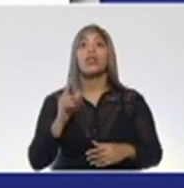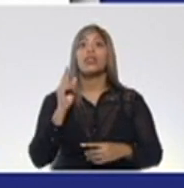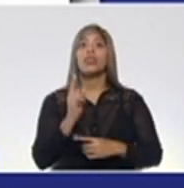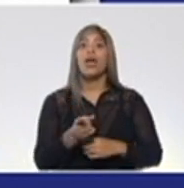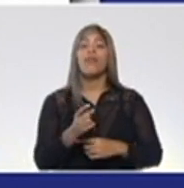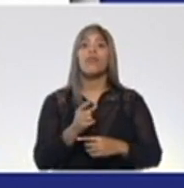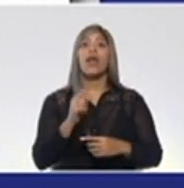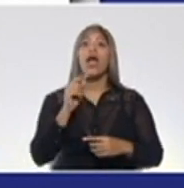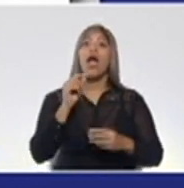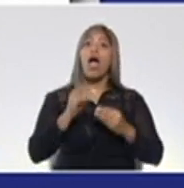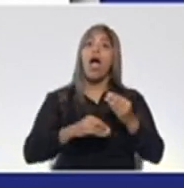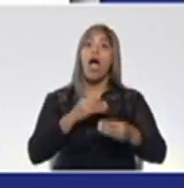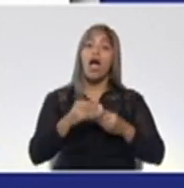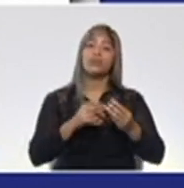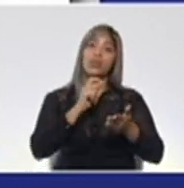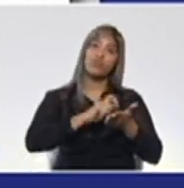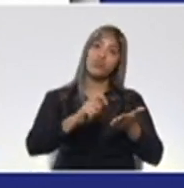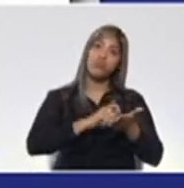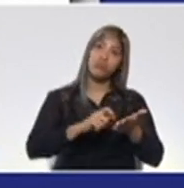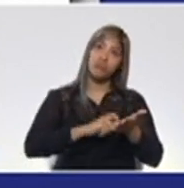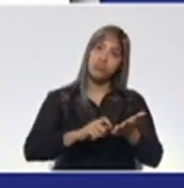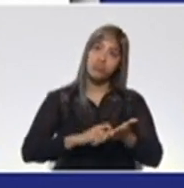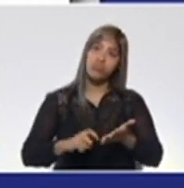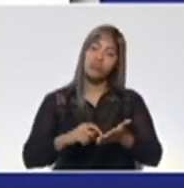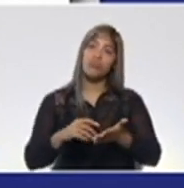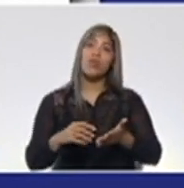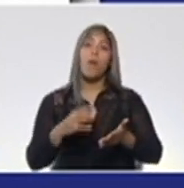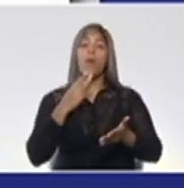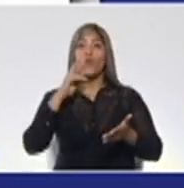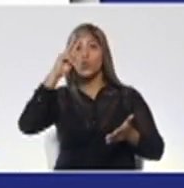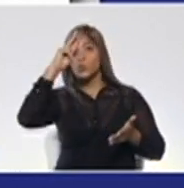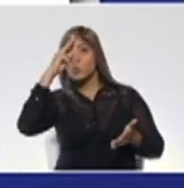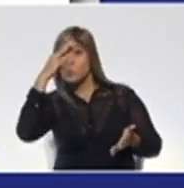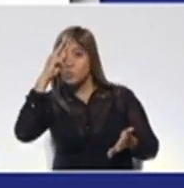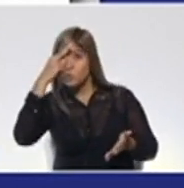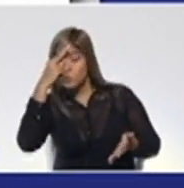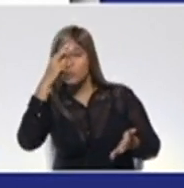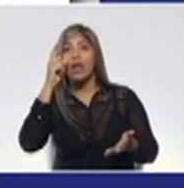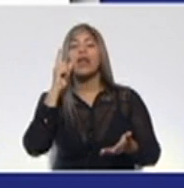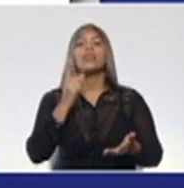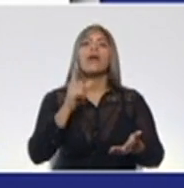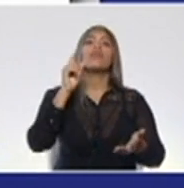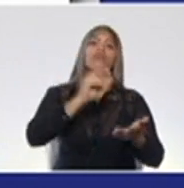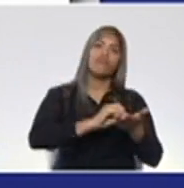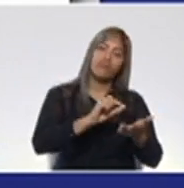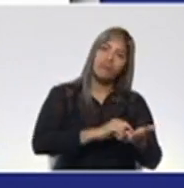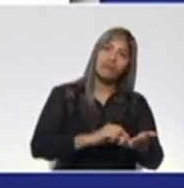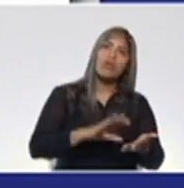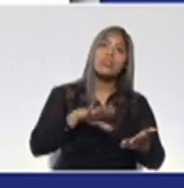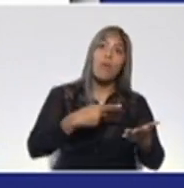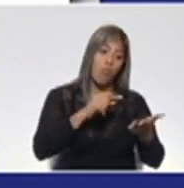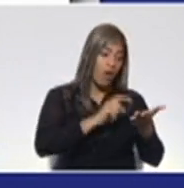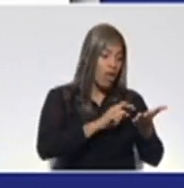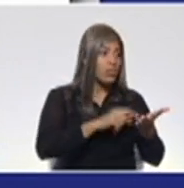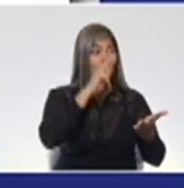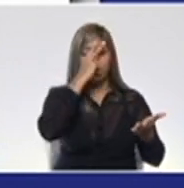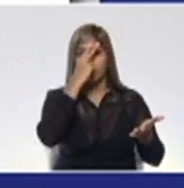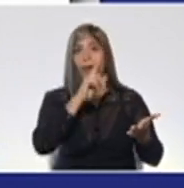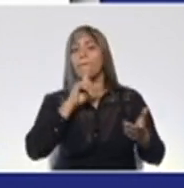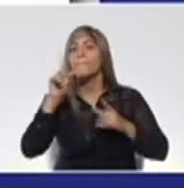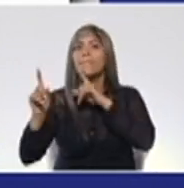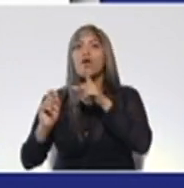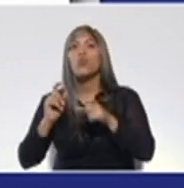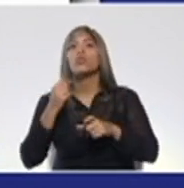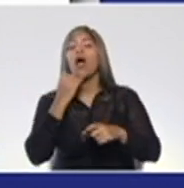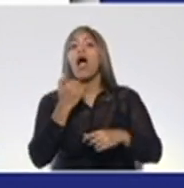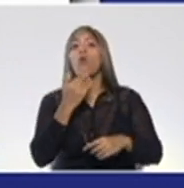Realizar las anotaciones pertinentes. Aquellas dudas que se nos presenten también debemos anotarlas para consultar con nuestro profesor